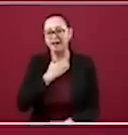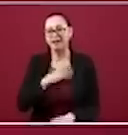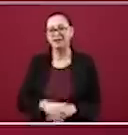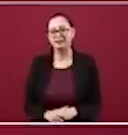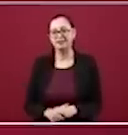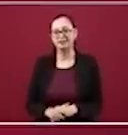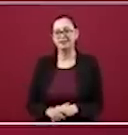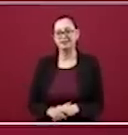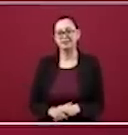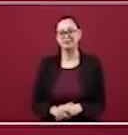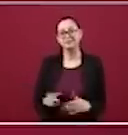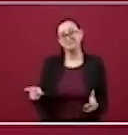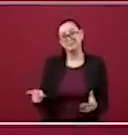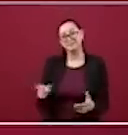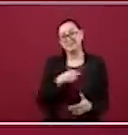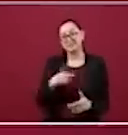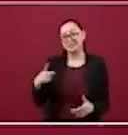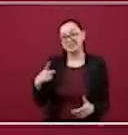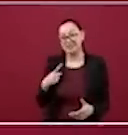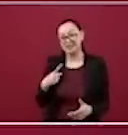consultar a don Perpetuo